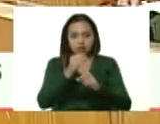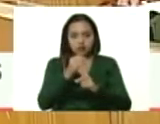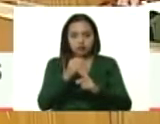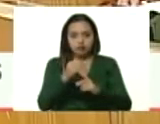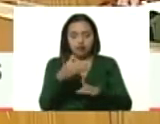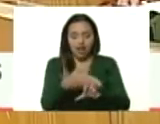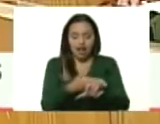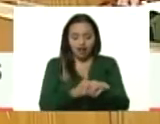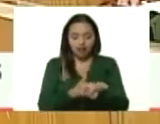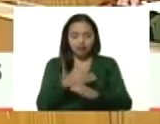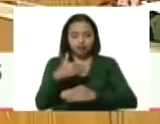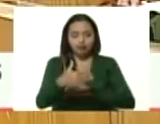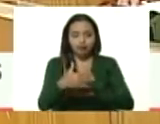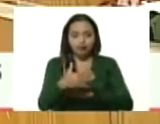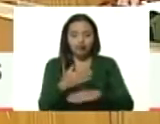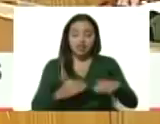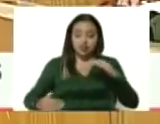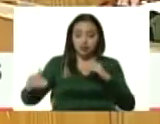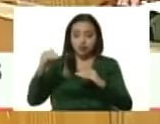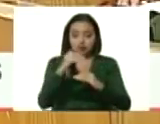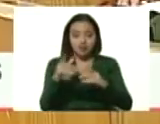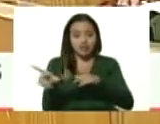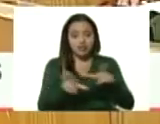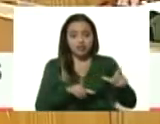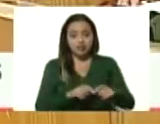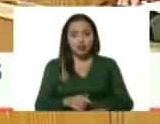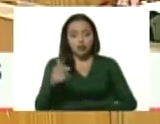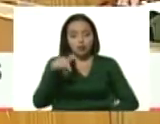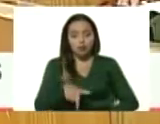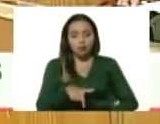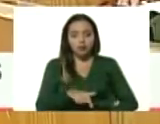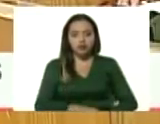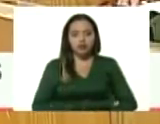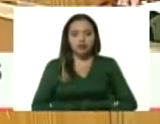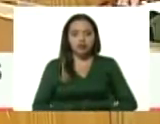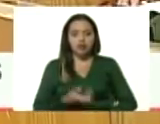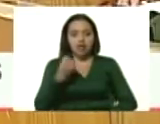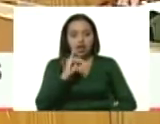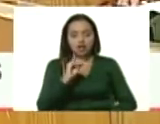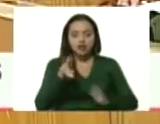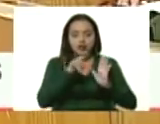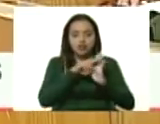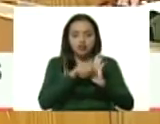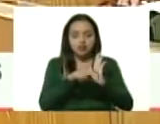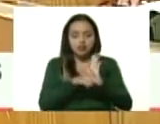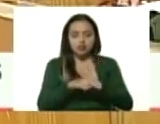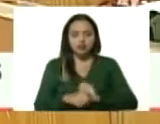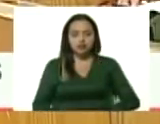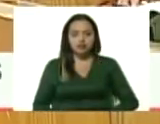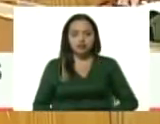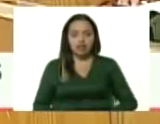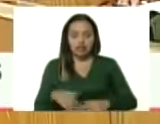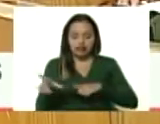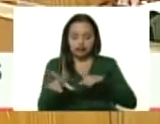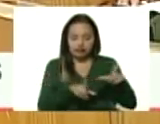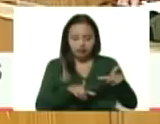adelantó, se sobrecumplió. Y hoy están organizados,